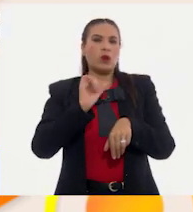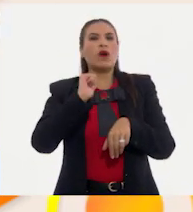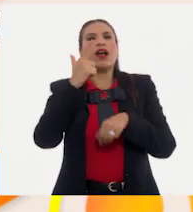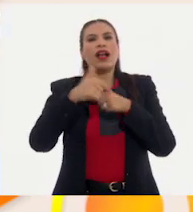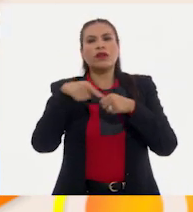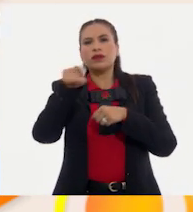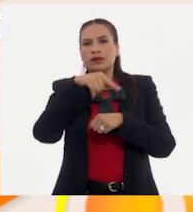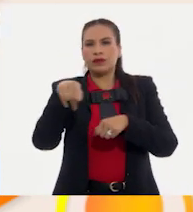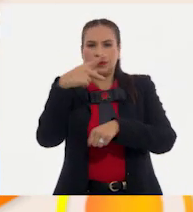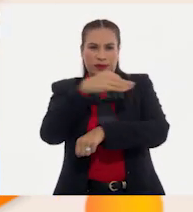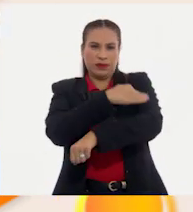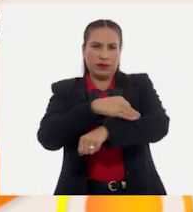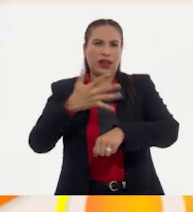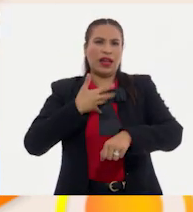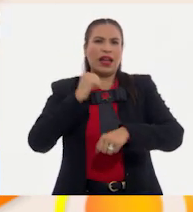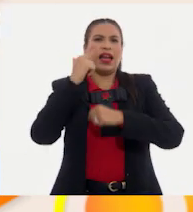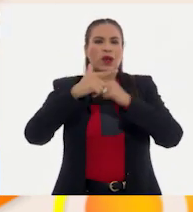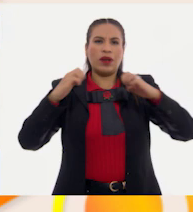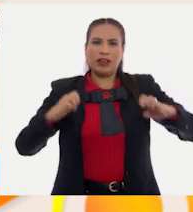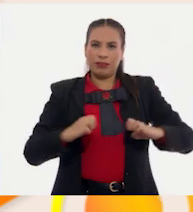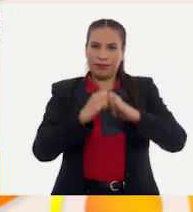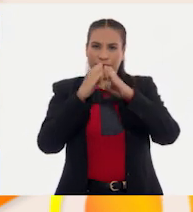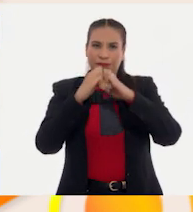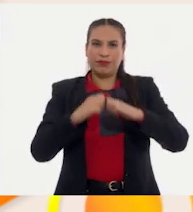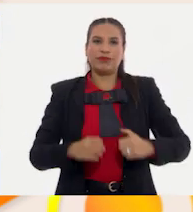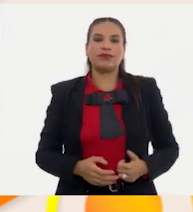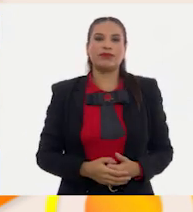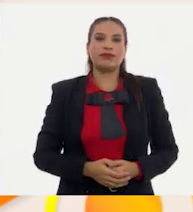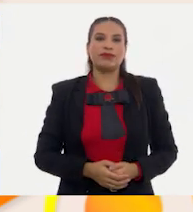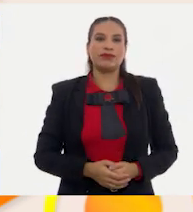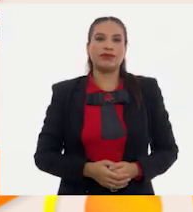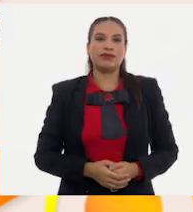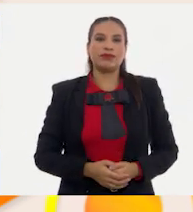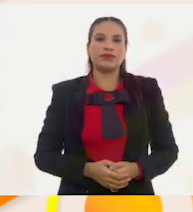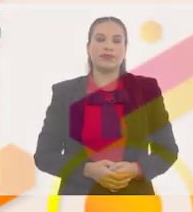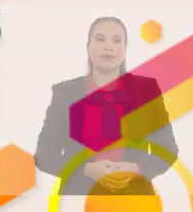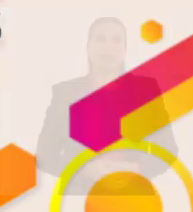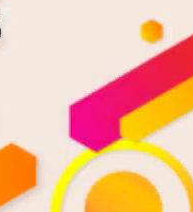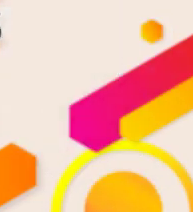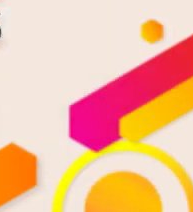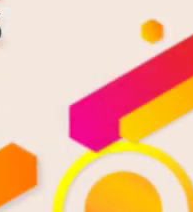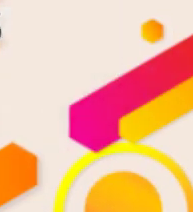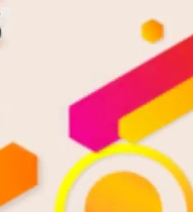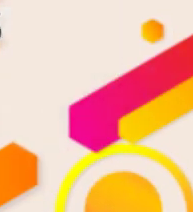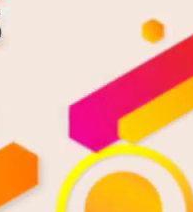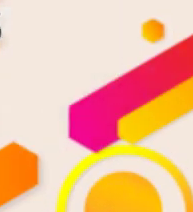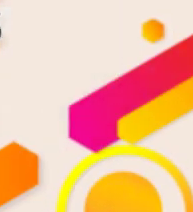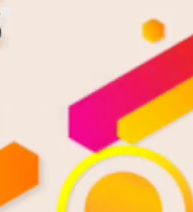alguien cerca de ti tenga una emergencia.